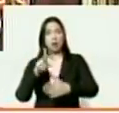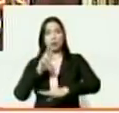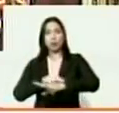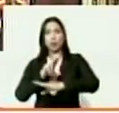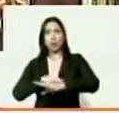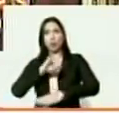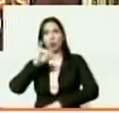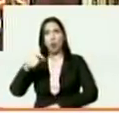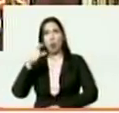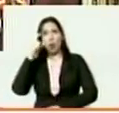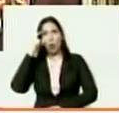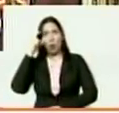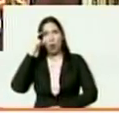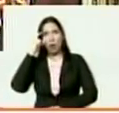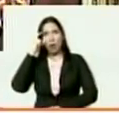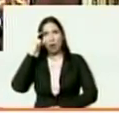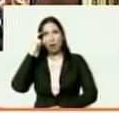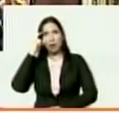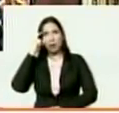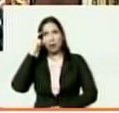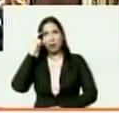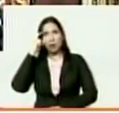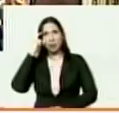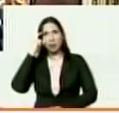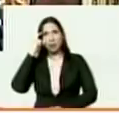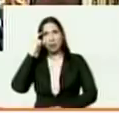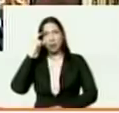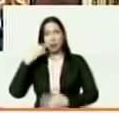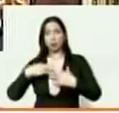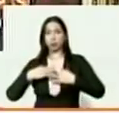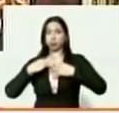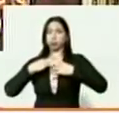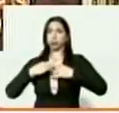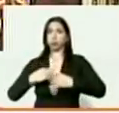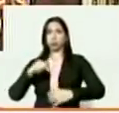Rodríguez, que vino muy elegante hoy.